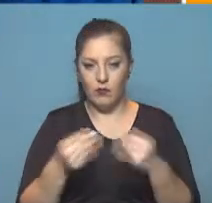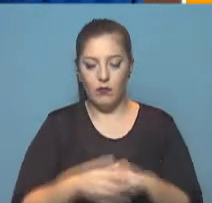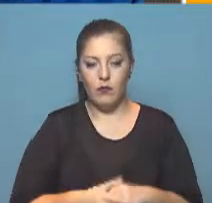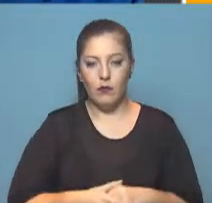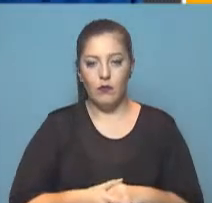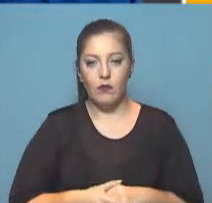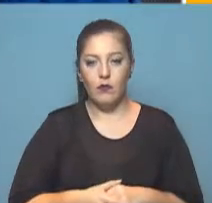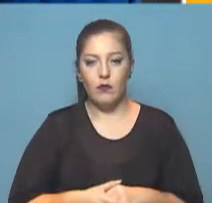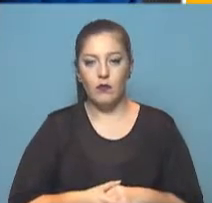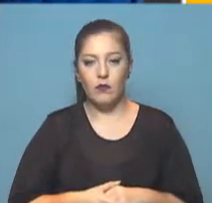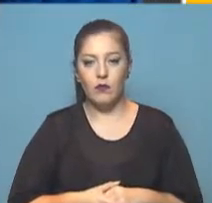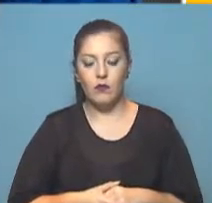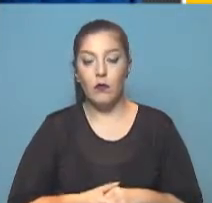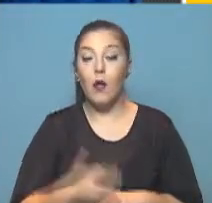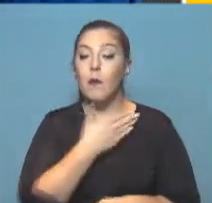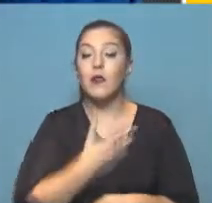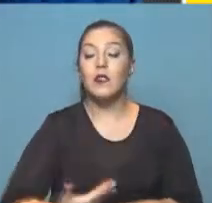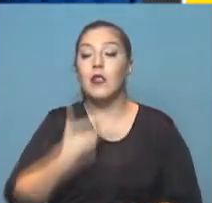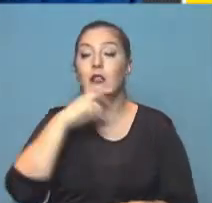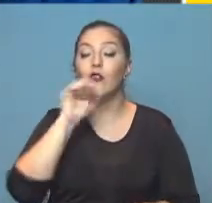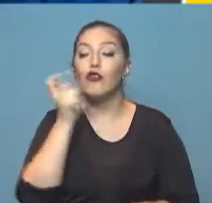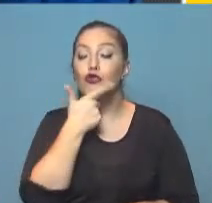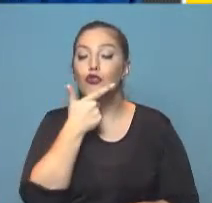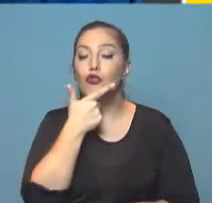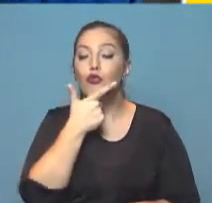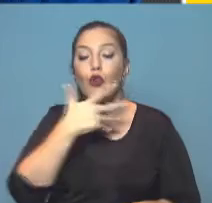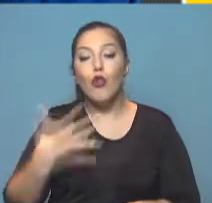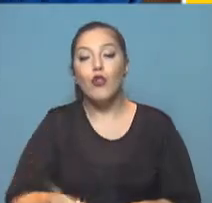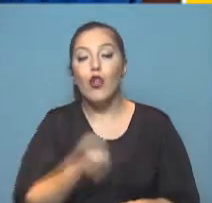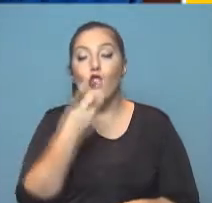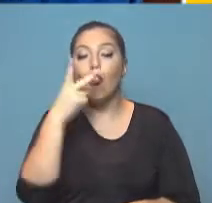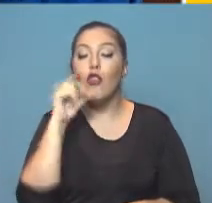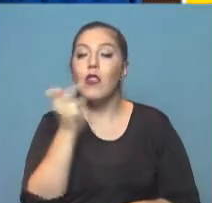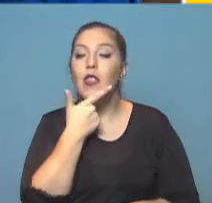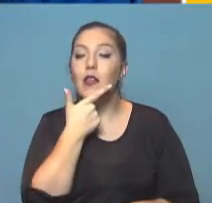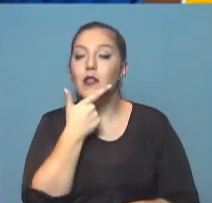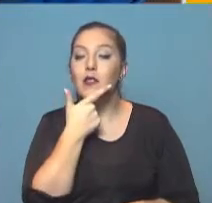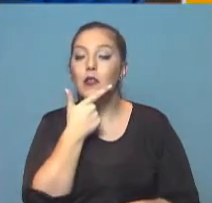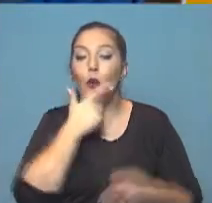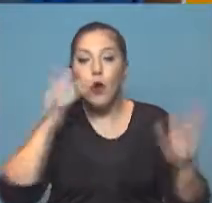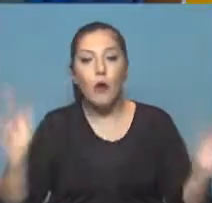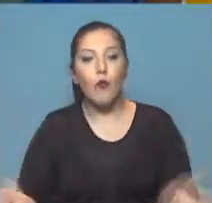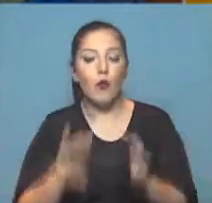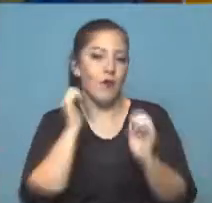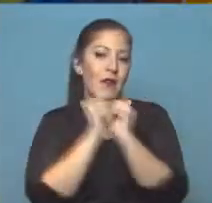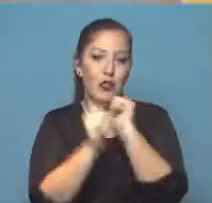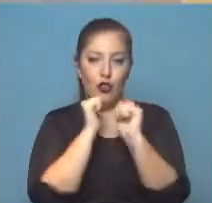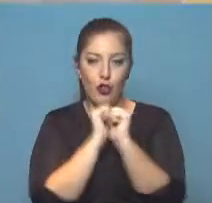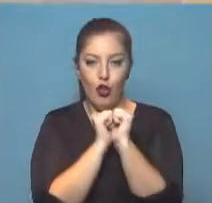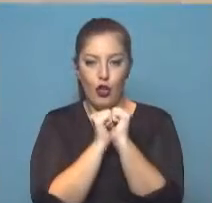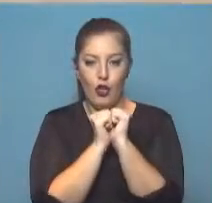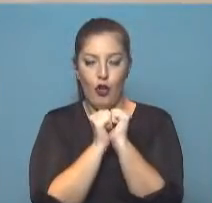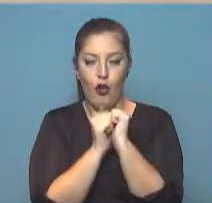el presidente Santos logró en 48 horas un reimpulso inédito vía